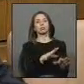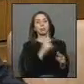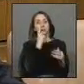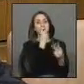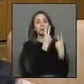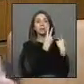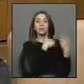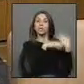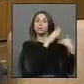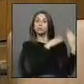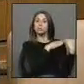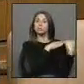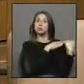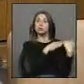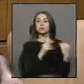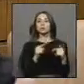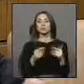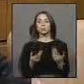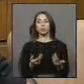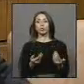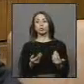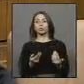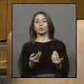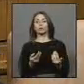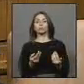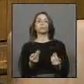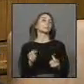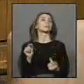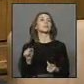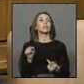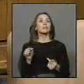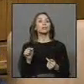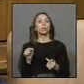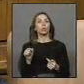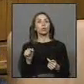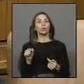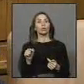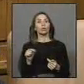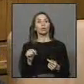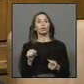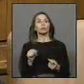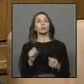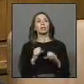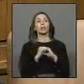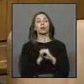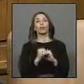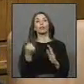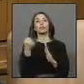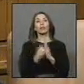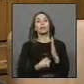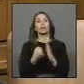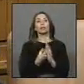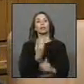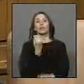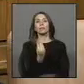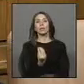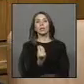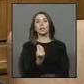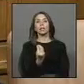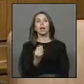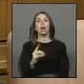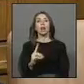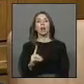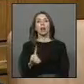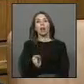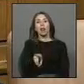y eso finalmente conspira, Presidente, con una lucha efectiva contra el delito.